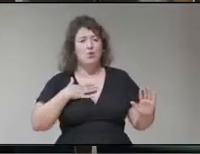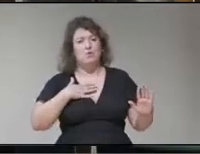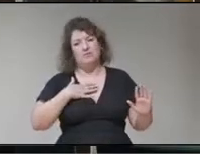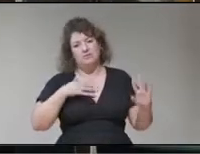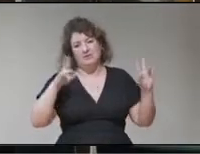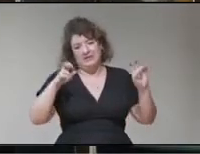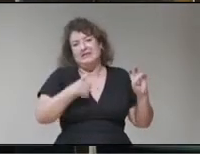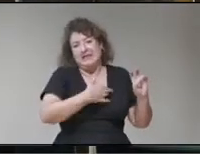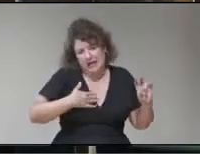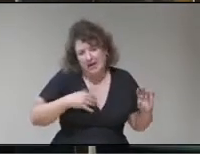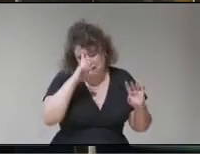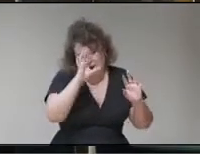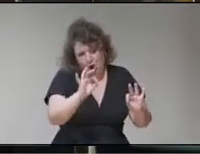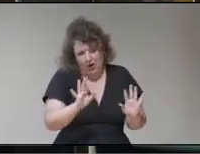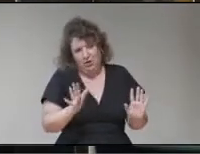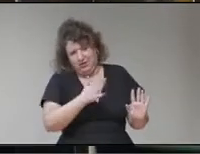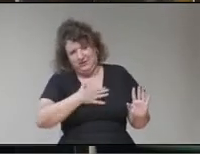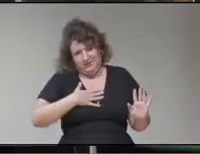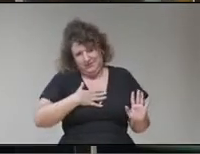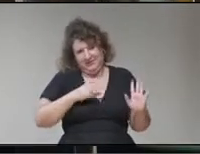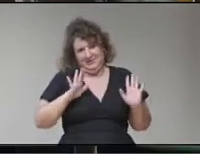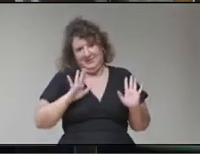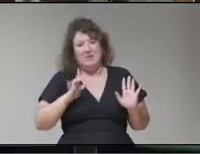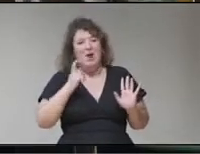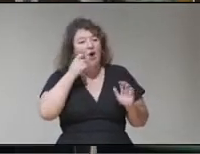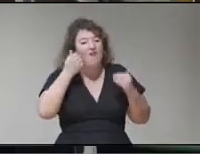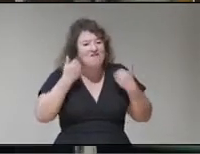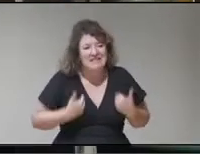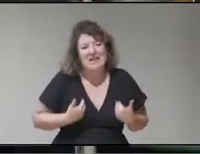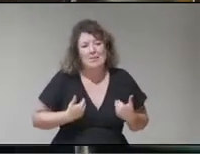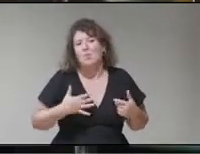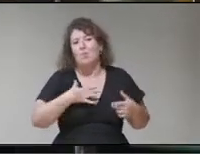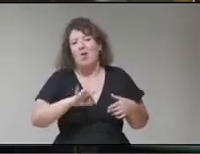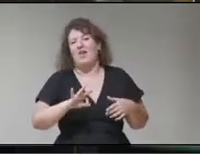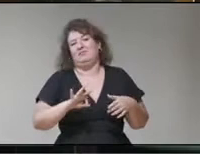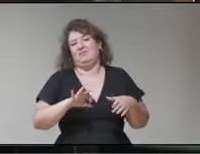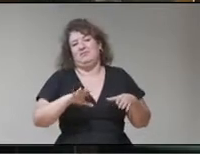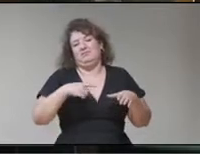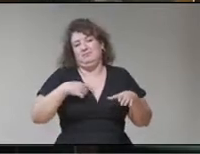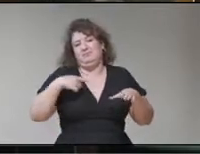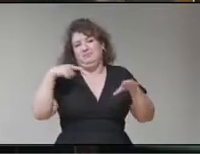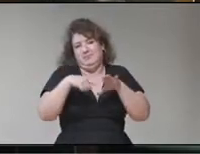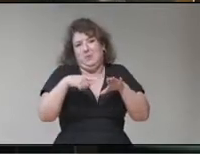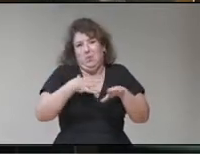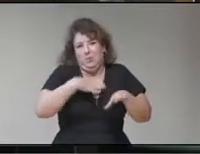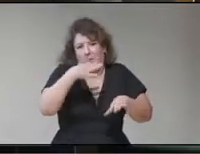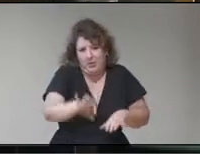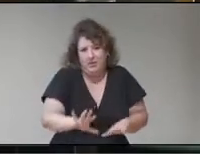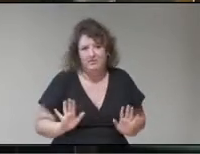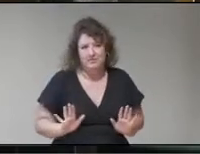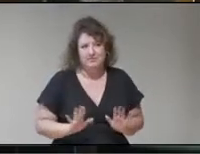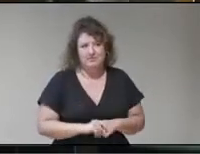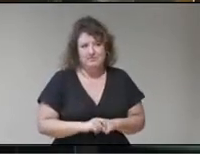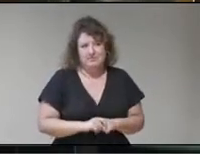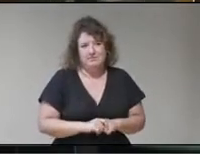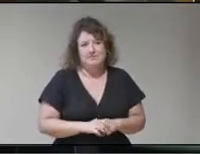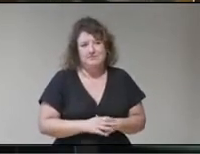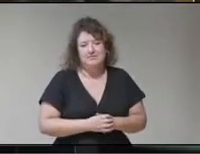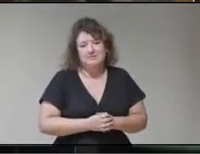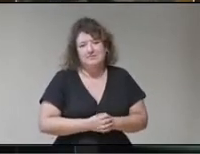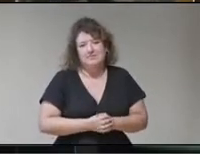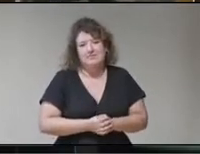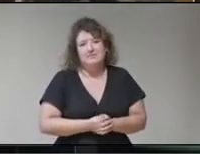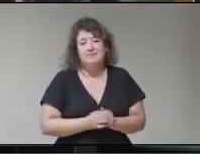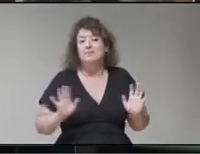si ella quiere, claro, evidentemente, pero, bueno, fisiológicamente receptiva todo el tiempo. ¿Y eso qué significa? Que